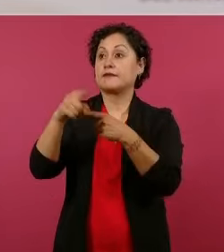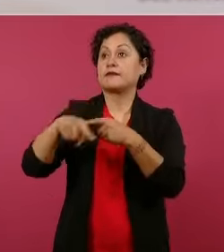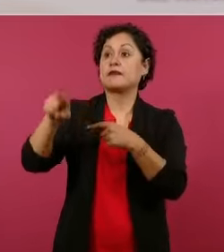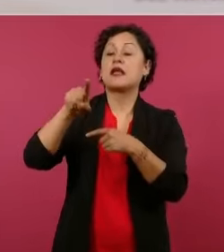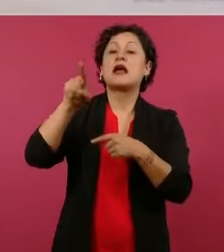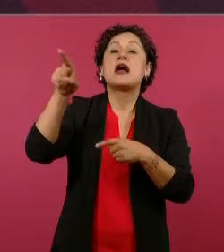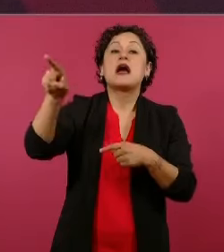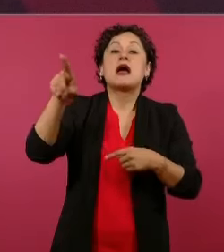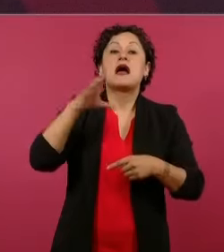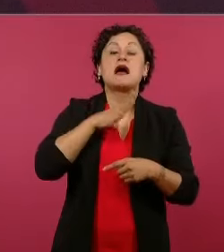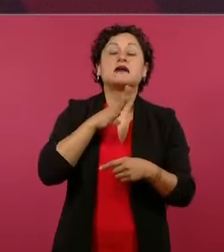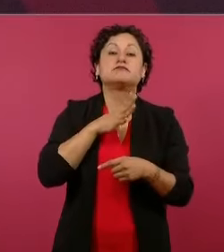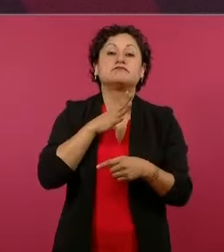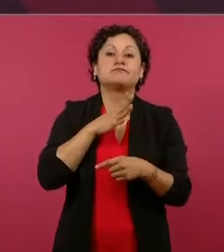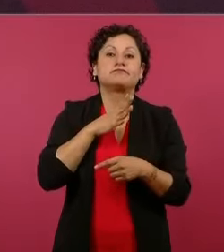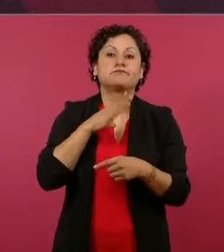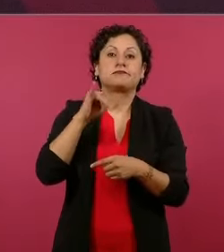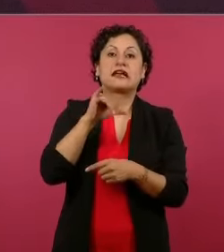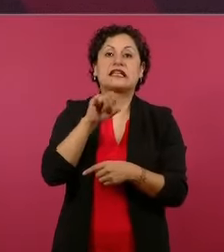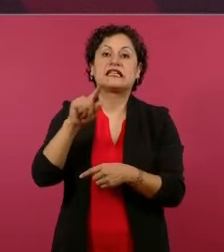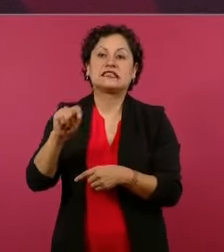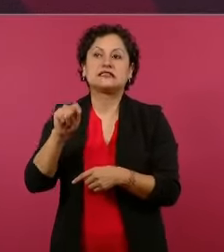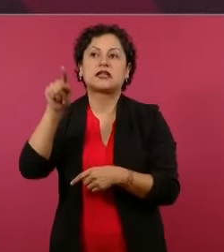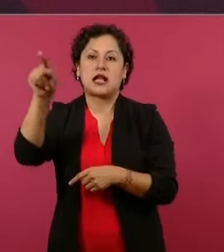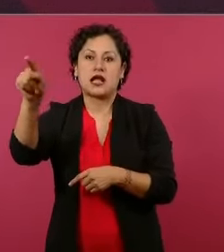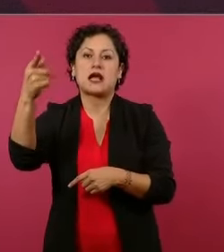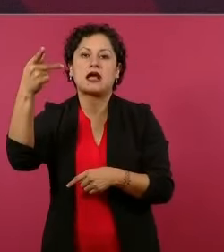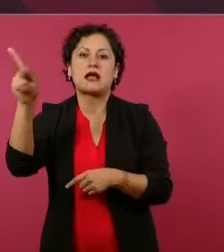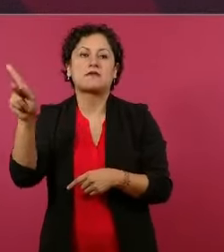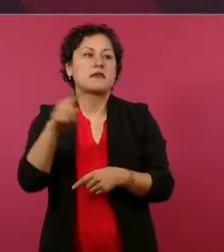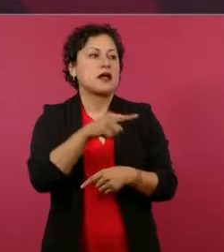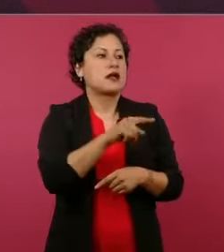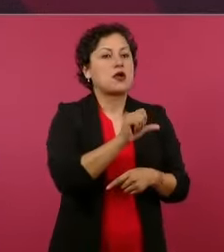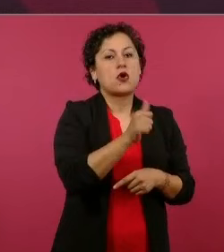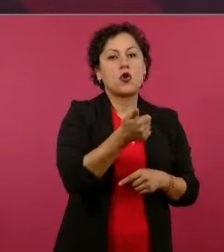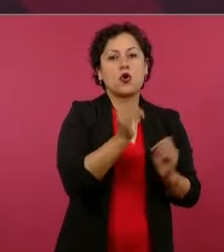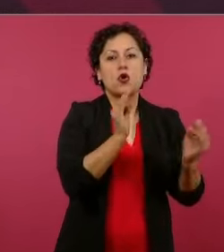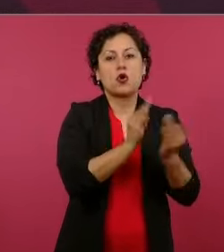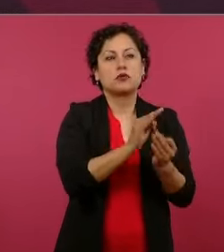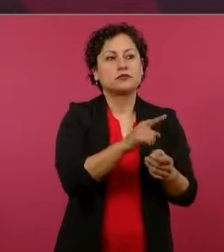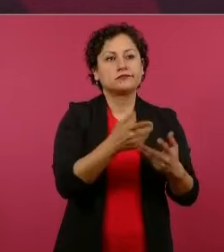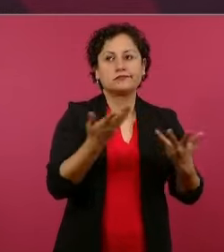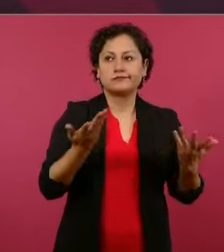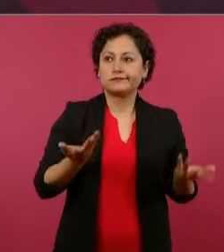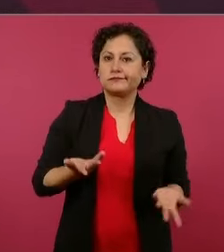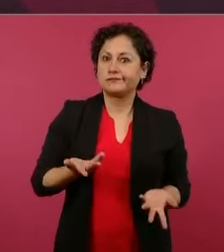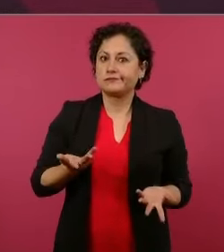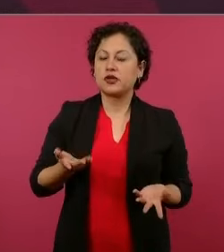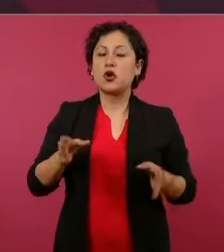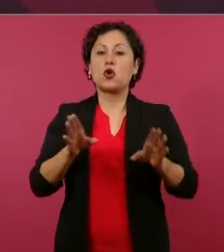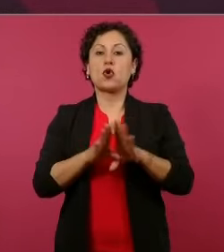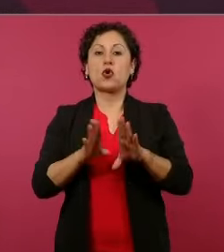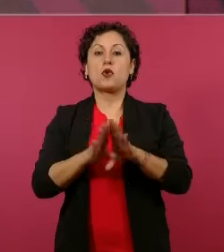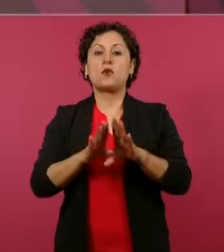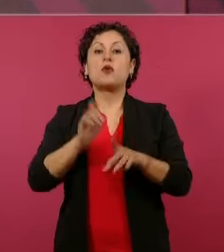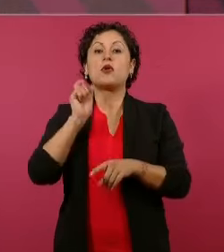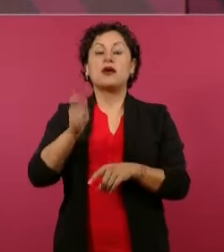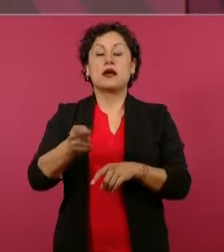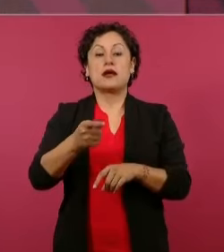del seguro pero que puedan este los que requieren la hemodiálisis